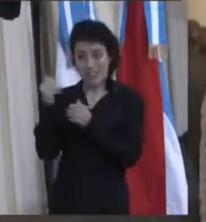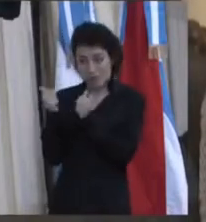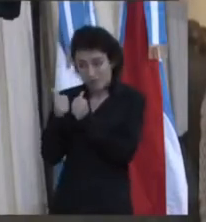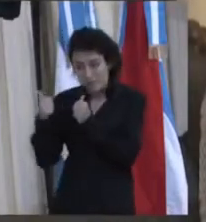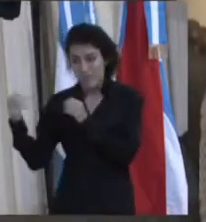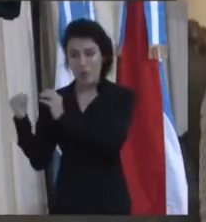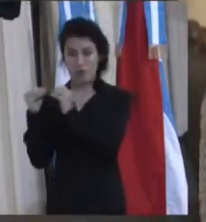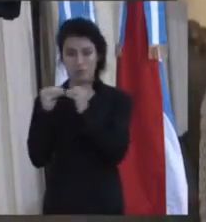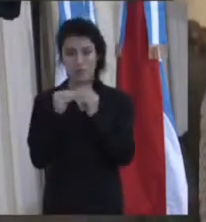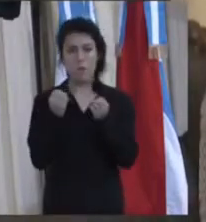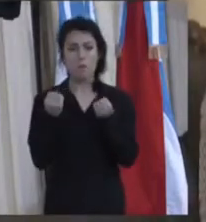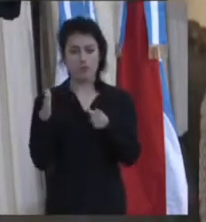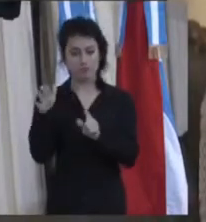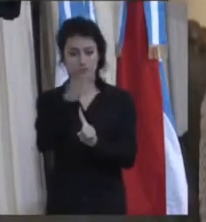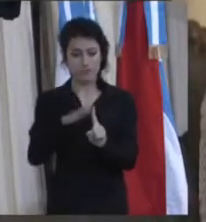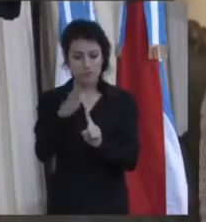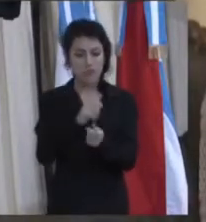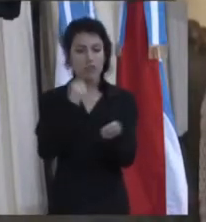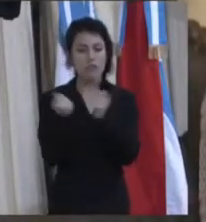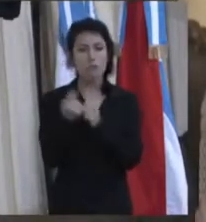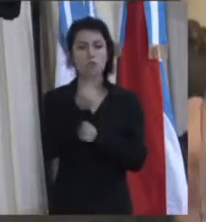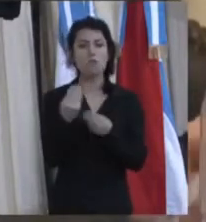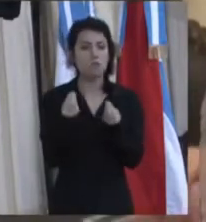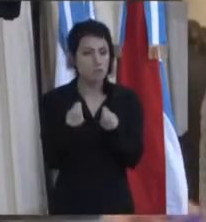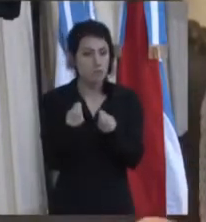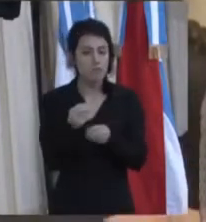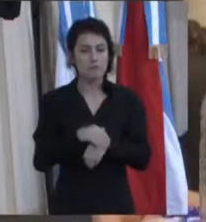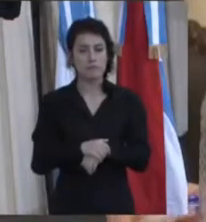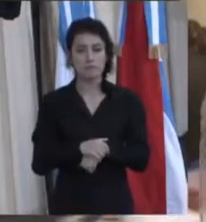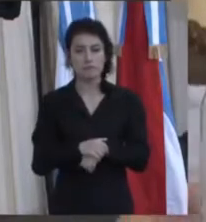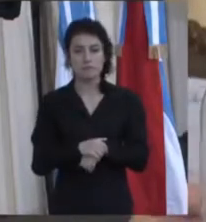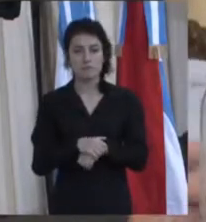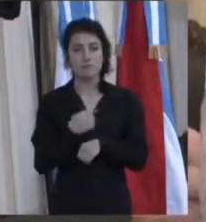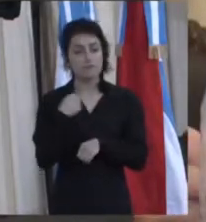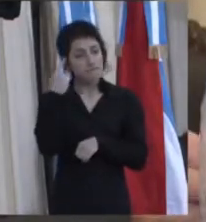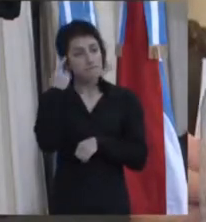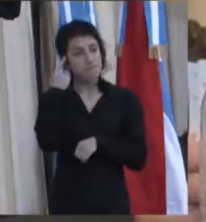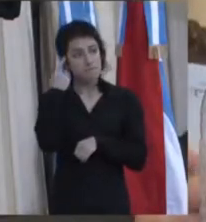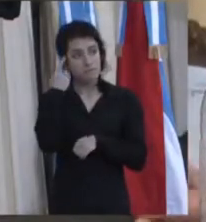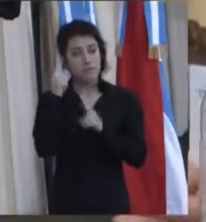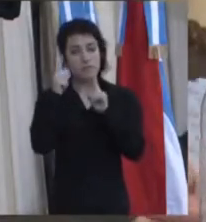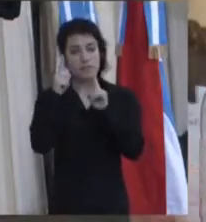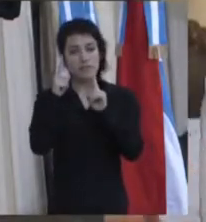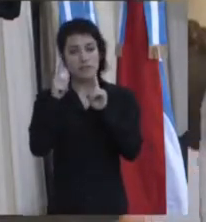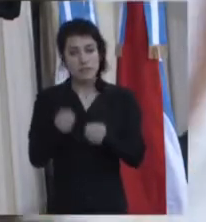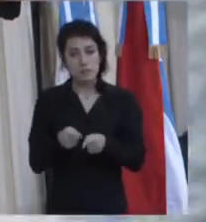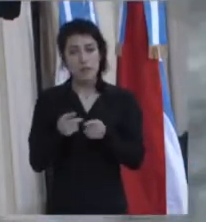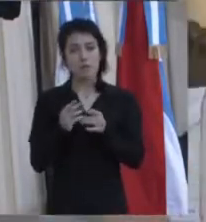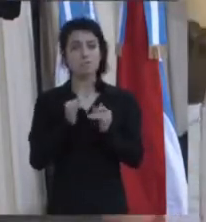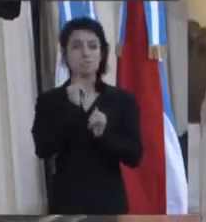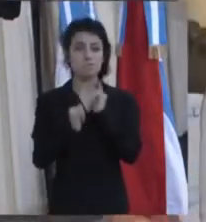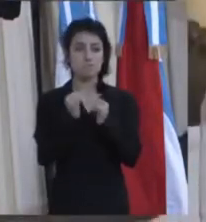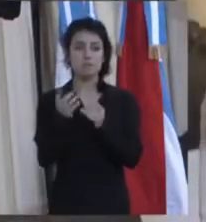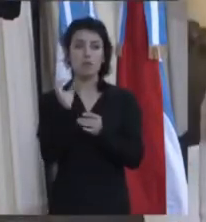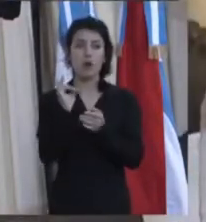idea de contexto de la época de la reforma universitaria. Yo pensaba también, simplemente para apuntar, para